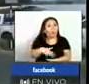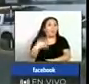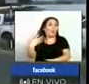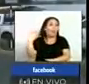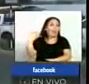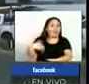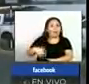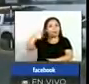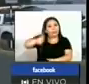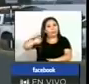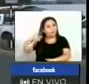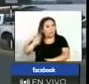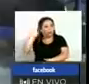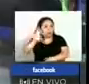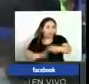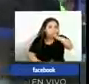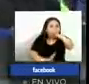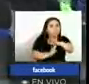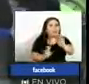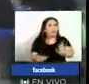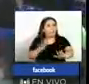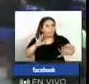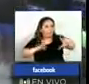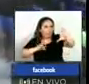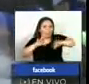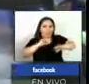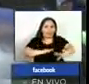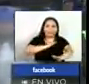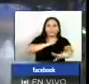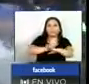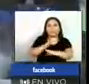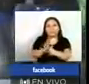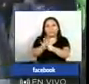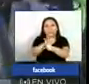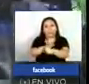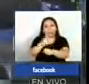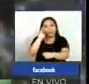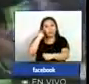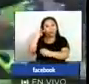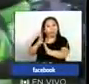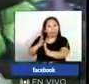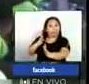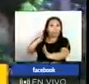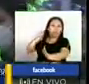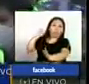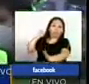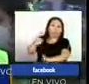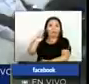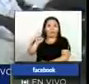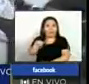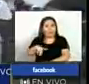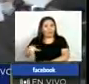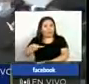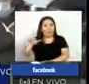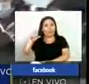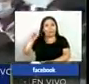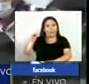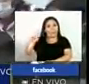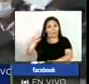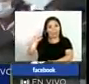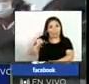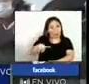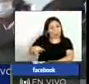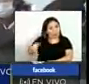paralizado durante cuatro meses para frenar los contagios del nuevo coronavirus las filas en el aeropuerto Jorge Chávez de Lima el principal del país